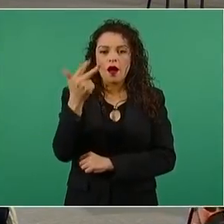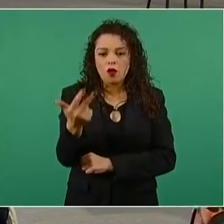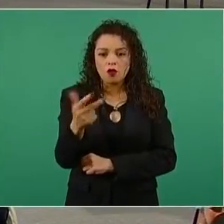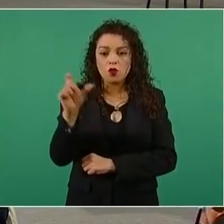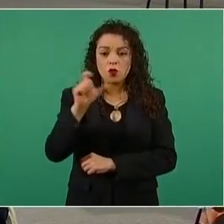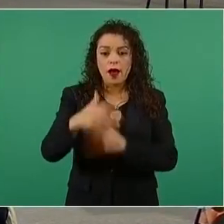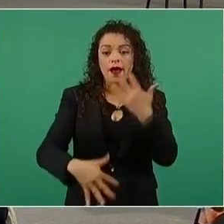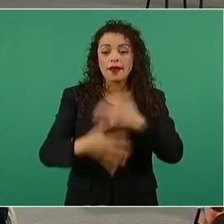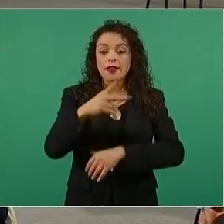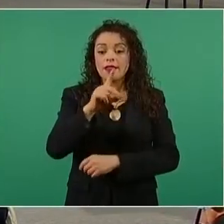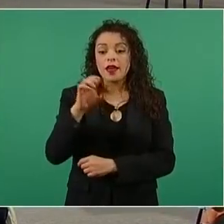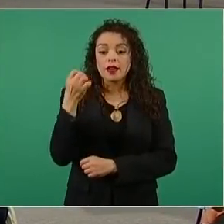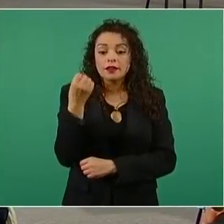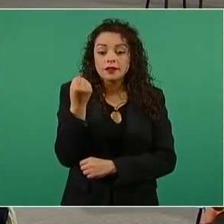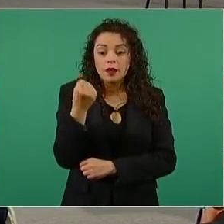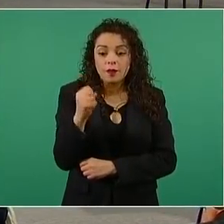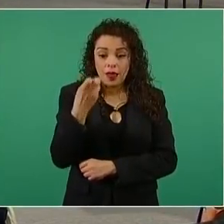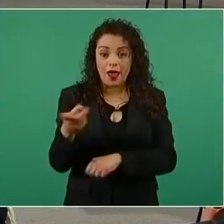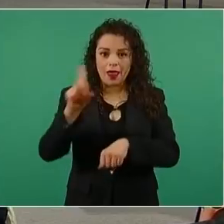de septiembre.